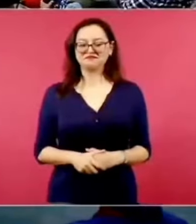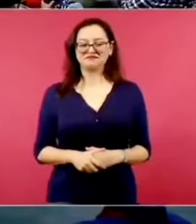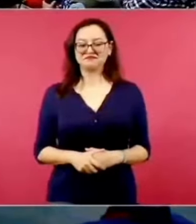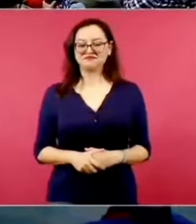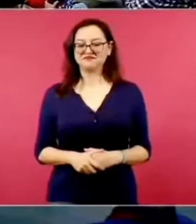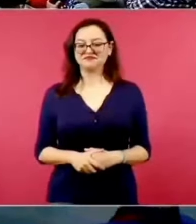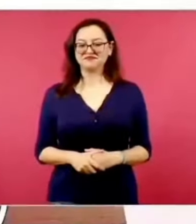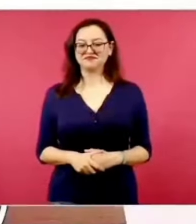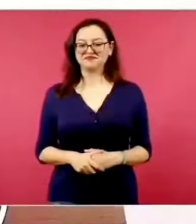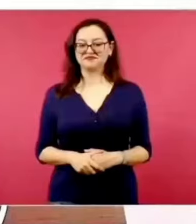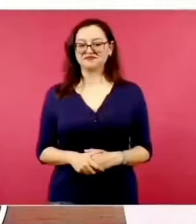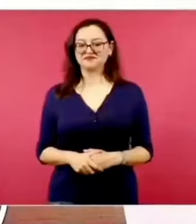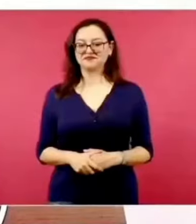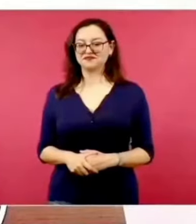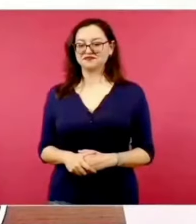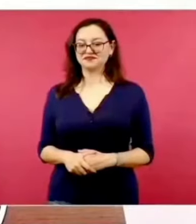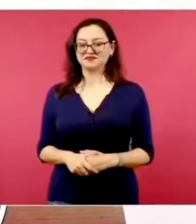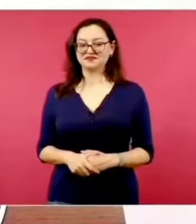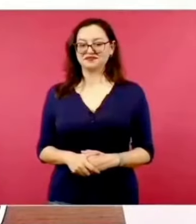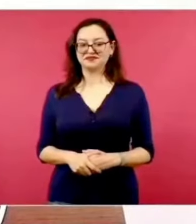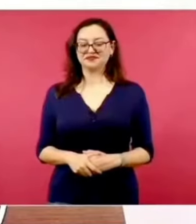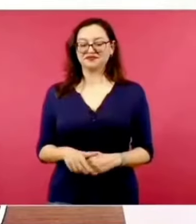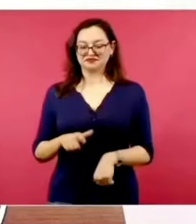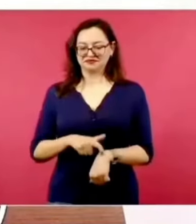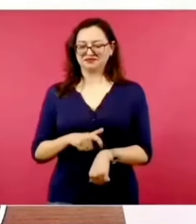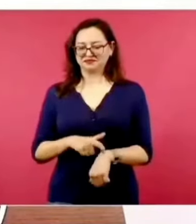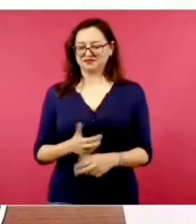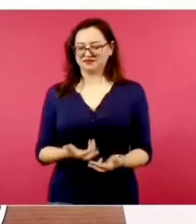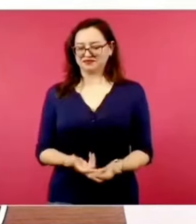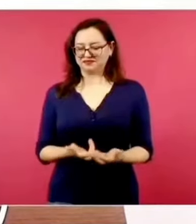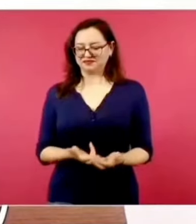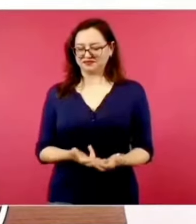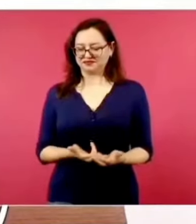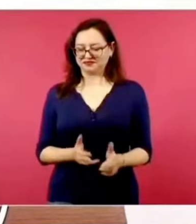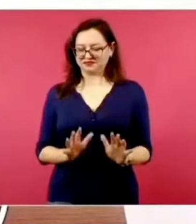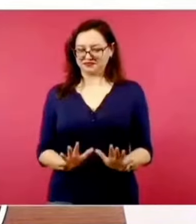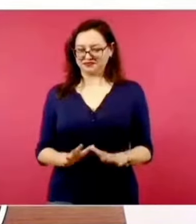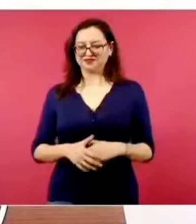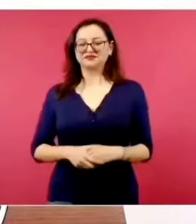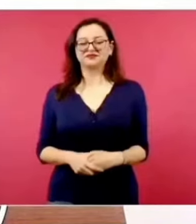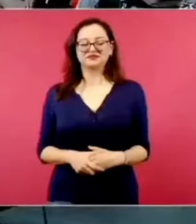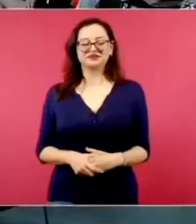adversarios tenemos un poquito de tiempo pero es para